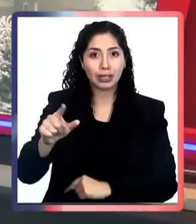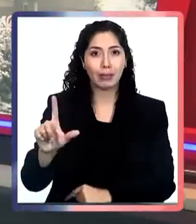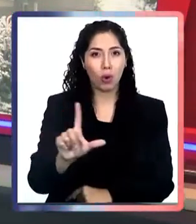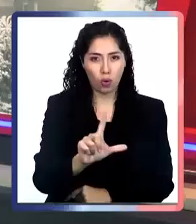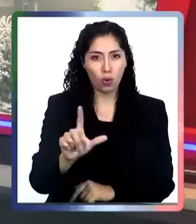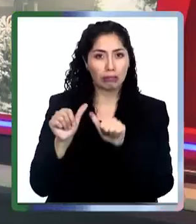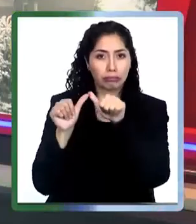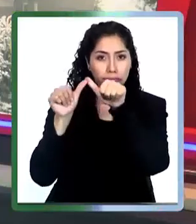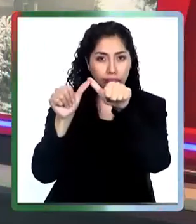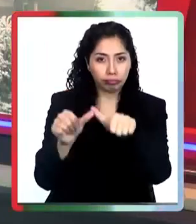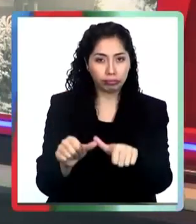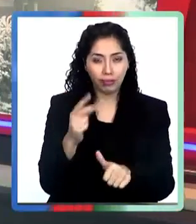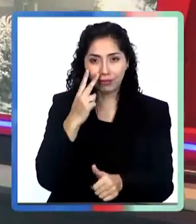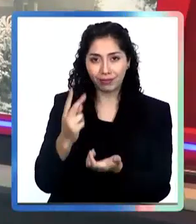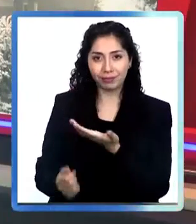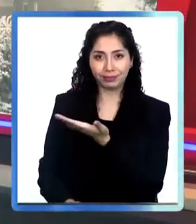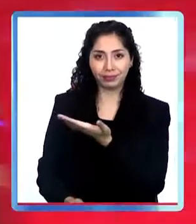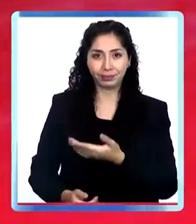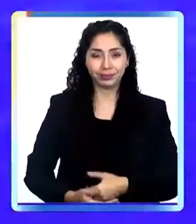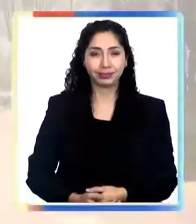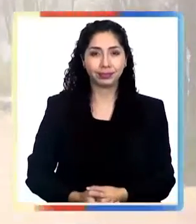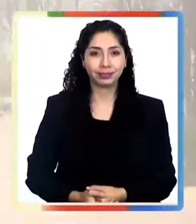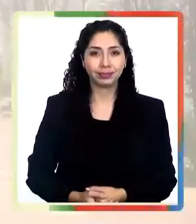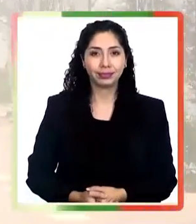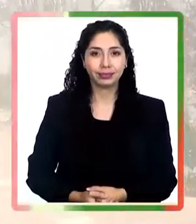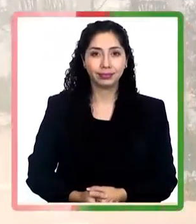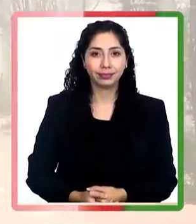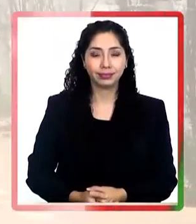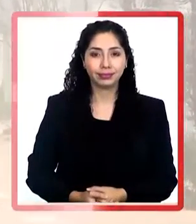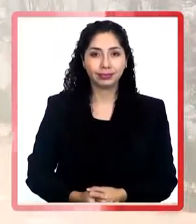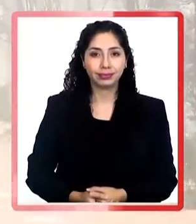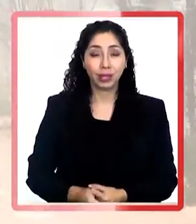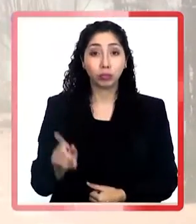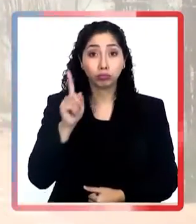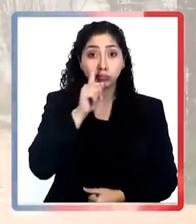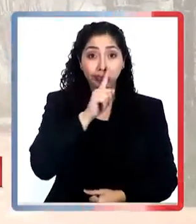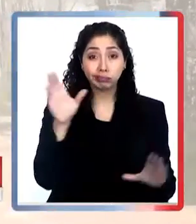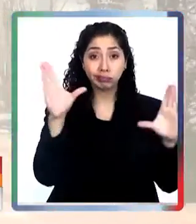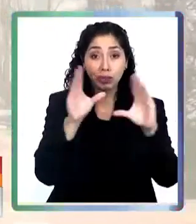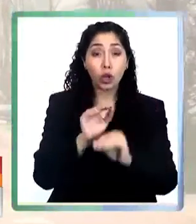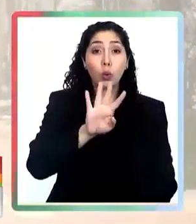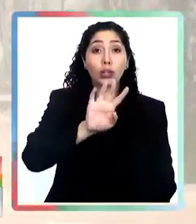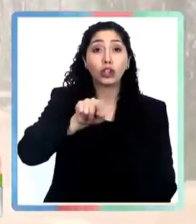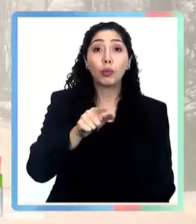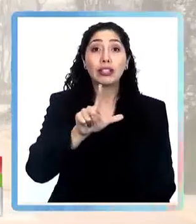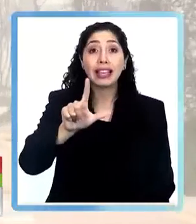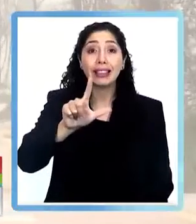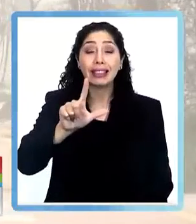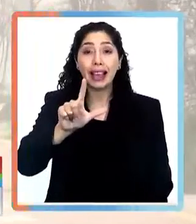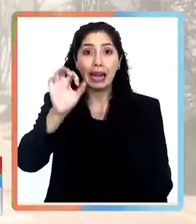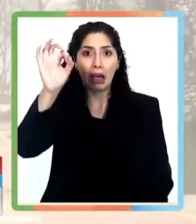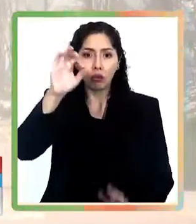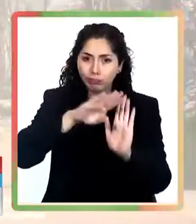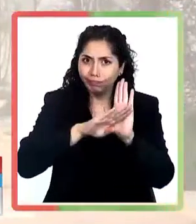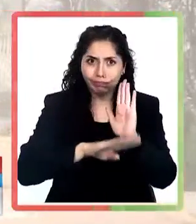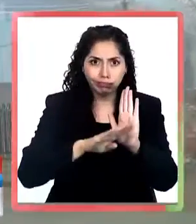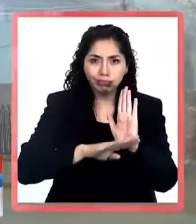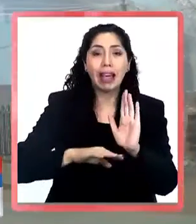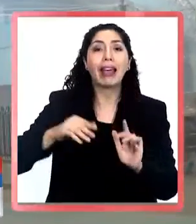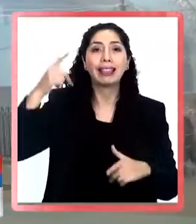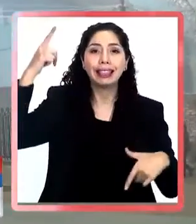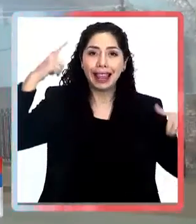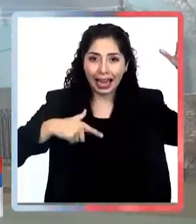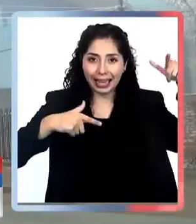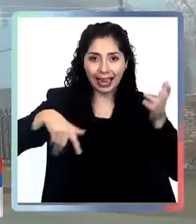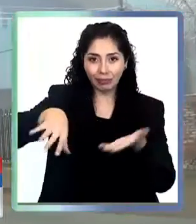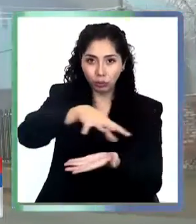con división con la nota los termómetros marcaron 47 grados bajo cero en la ciudad de talca lo que generó que se repitiera